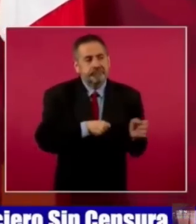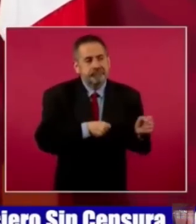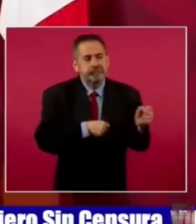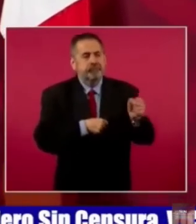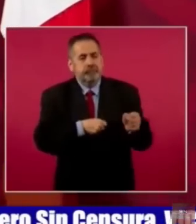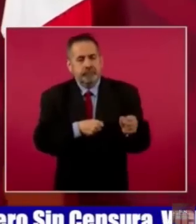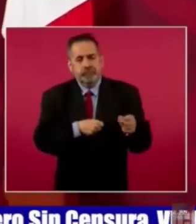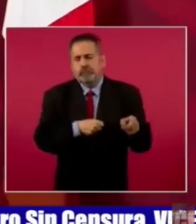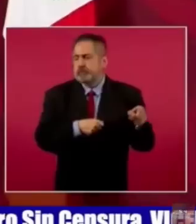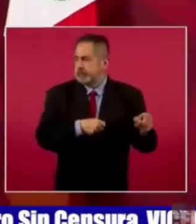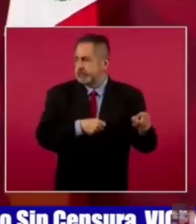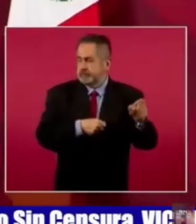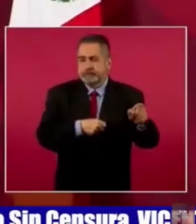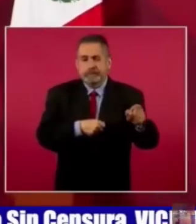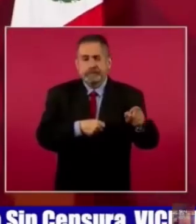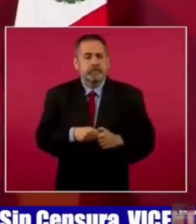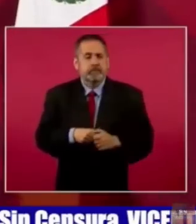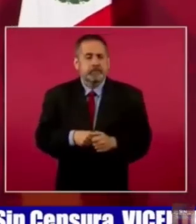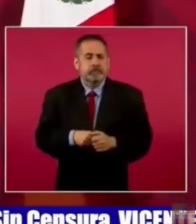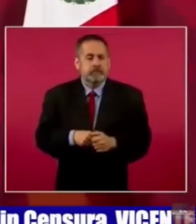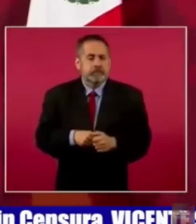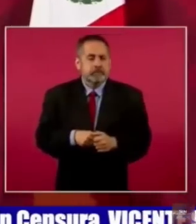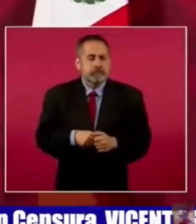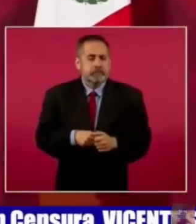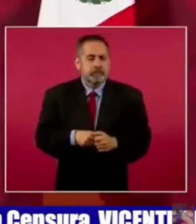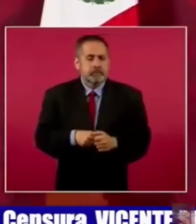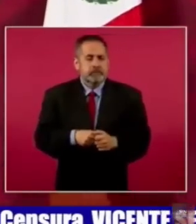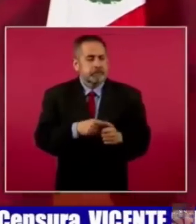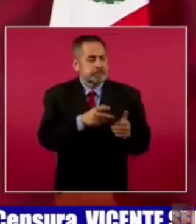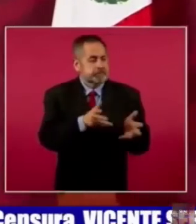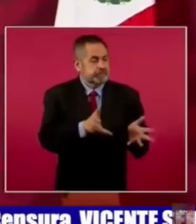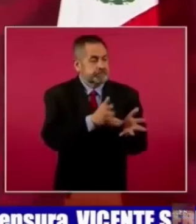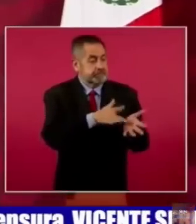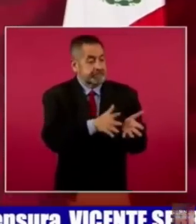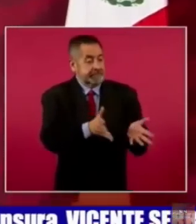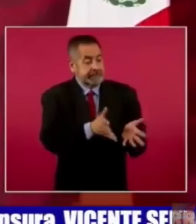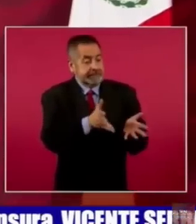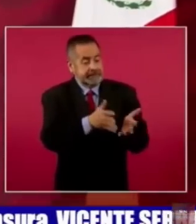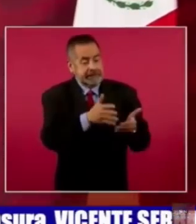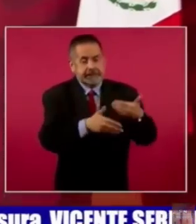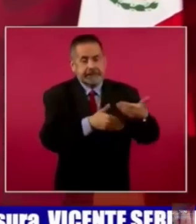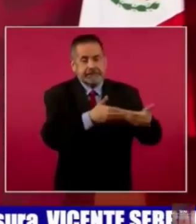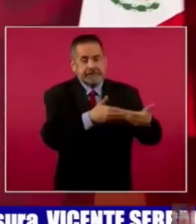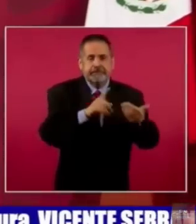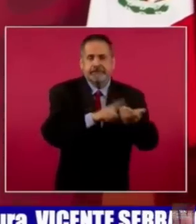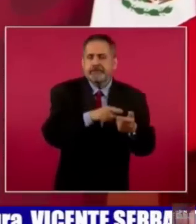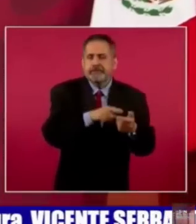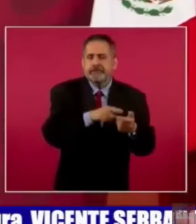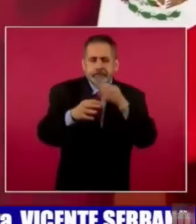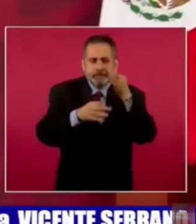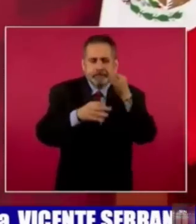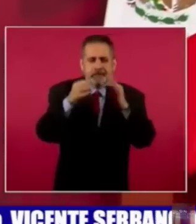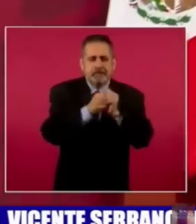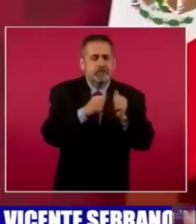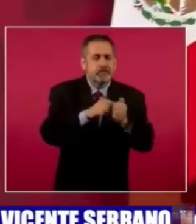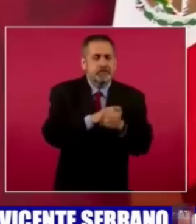Desde que lo empezaron a impulsar en un programa de Carmen